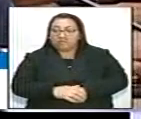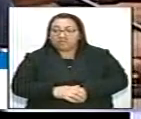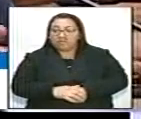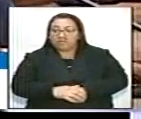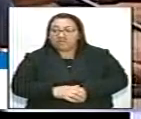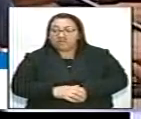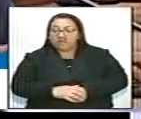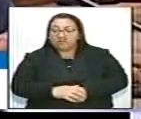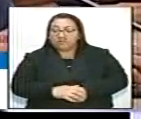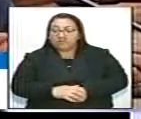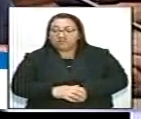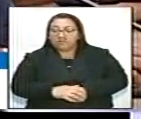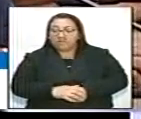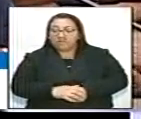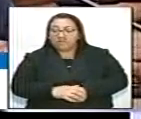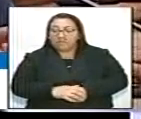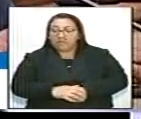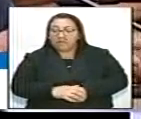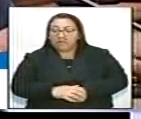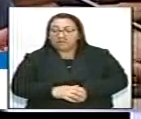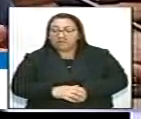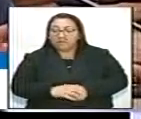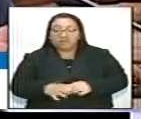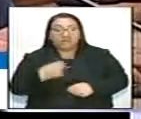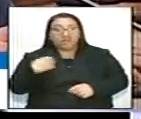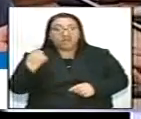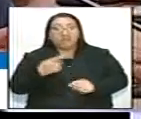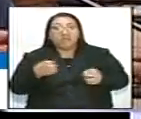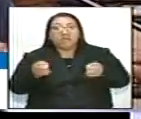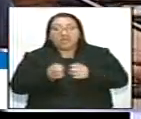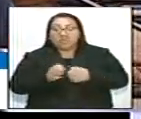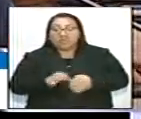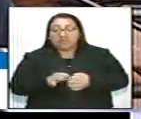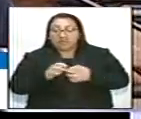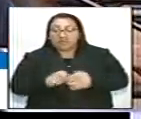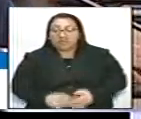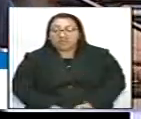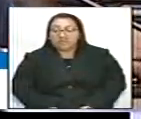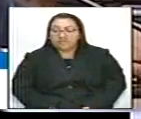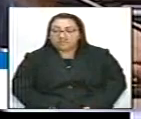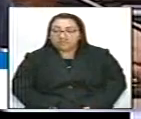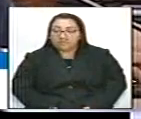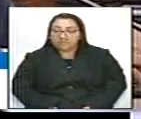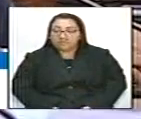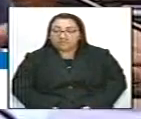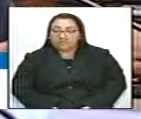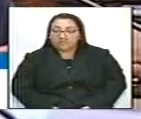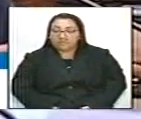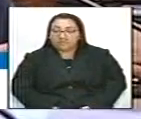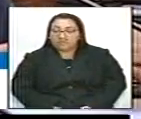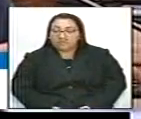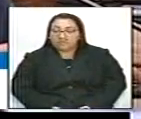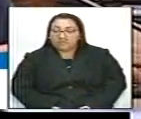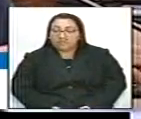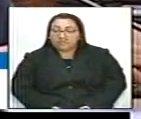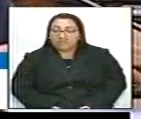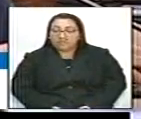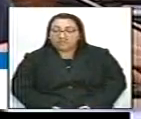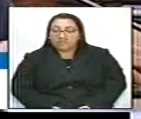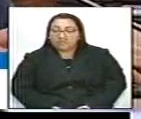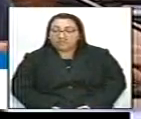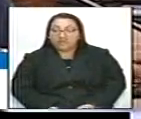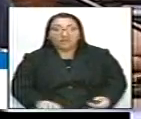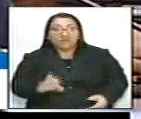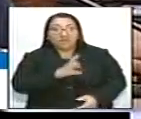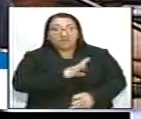está entre líneas haciendo una denuncia al equipo especial de fiscales que están encabezando la investigación del tema